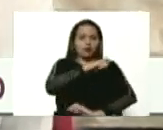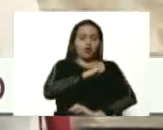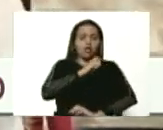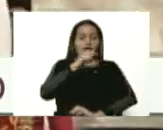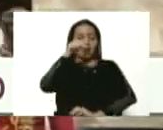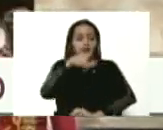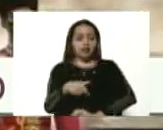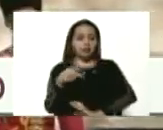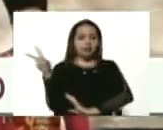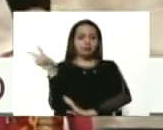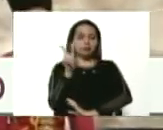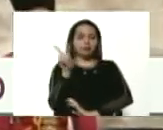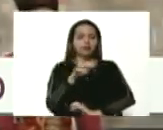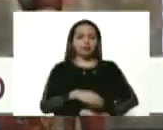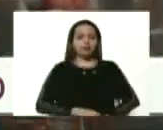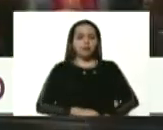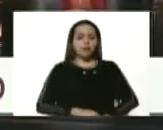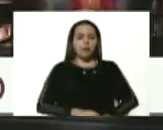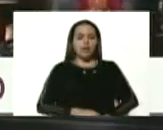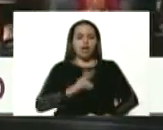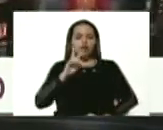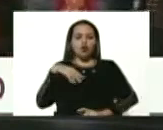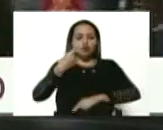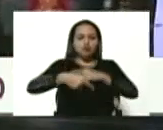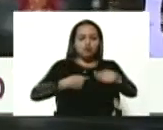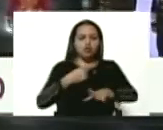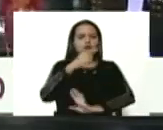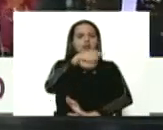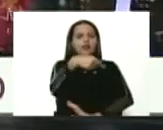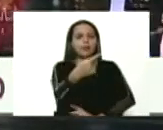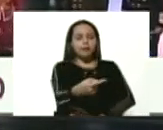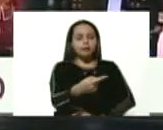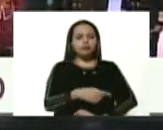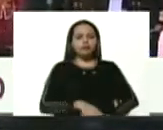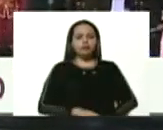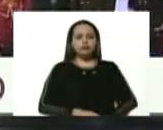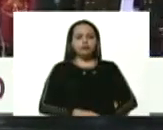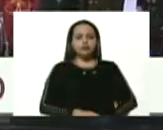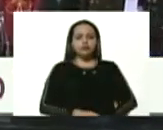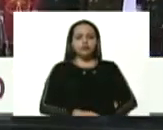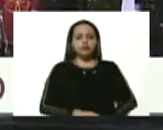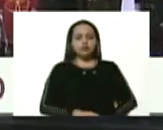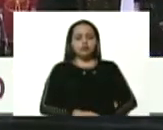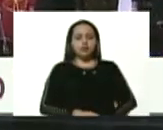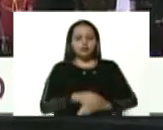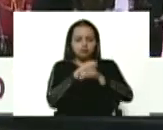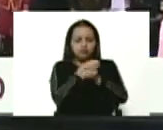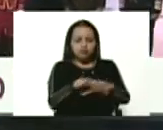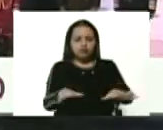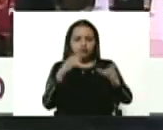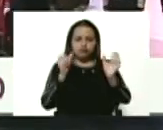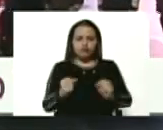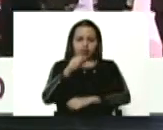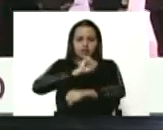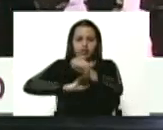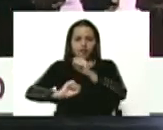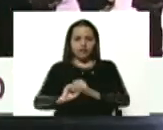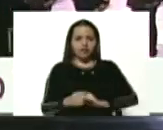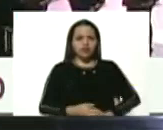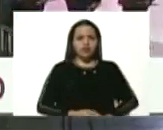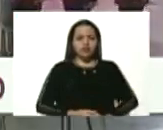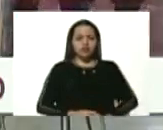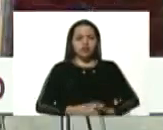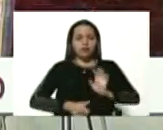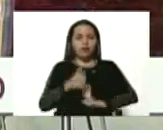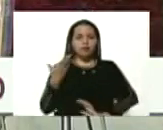territorio venezolano. Casi dos siglos después de este hecho histórico, defender, expandir y consolidar el bien más